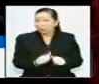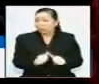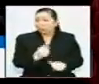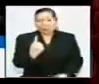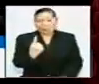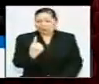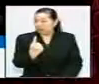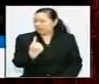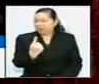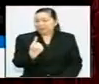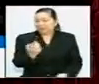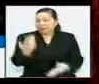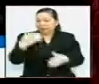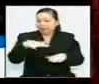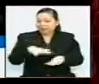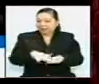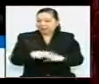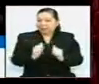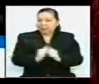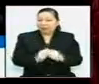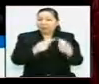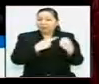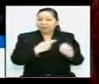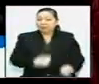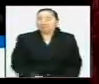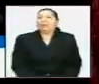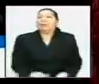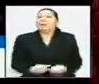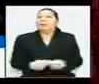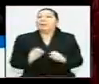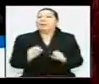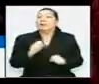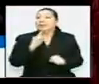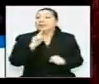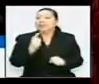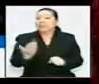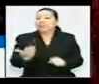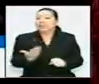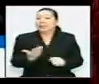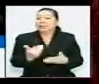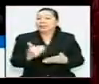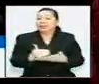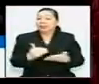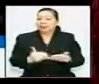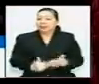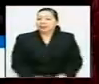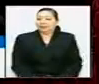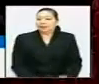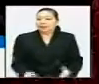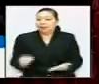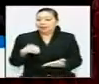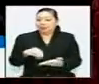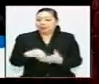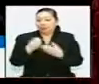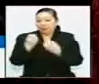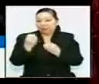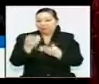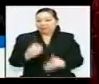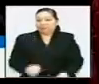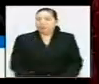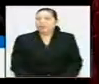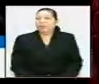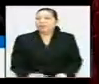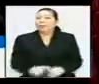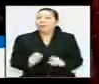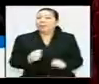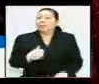de la relación de los involucrados o responsables, pero sí está mencionado en la parte literal y el contenido del informe.